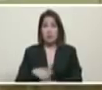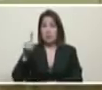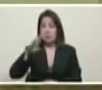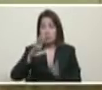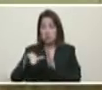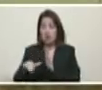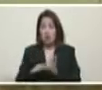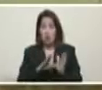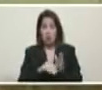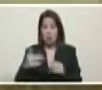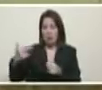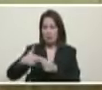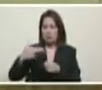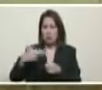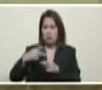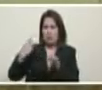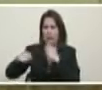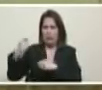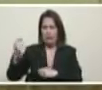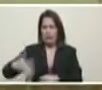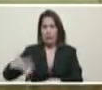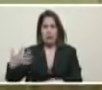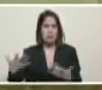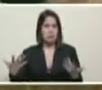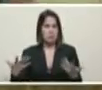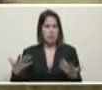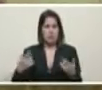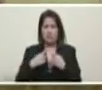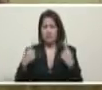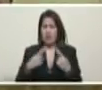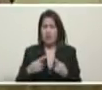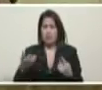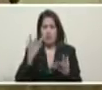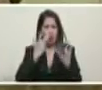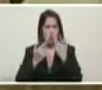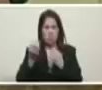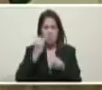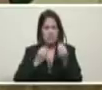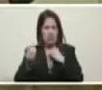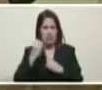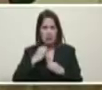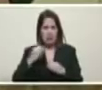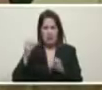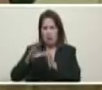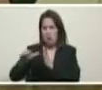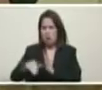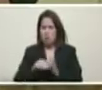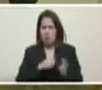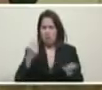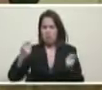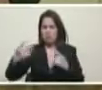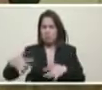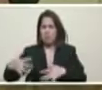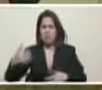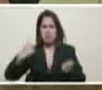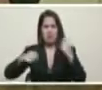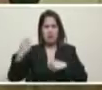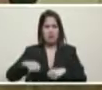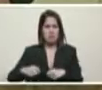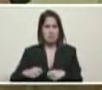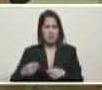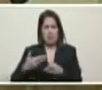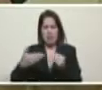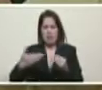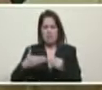gasolina, el tráfico y contrabando de productos diversos, alimentarios, el ataque a la moneda en Cúcuta, en